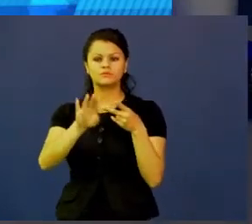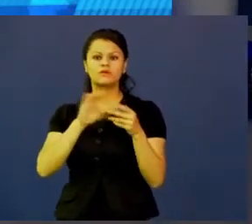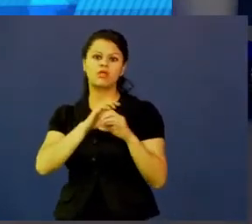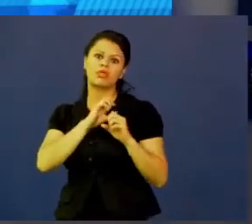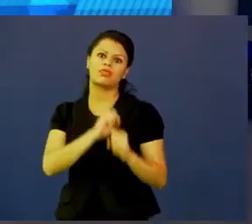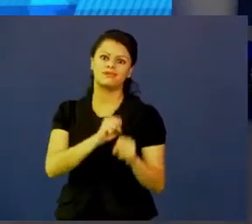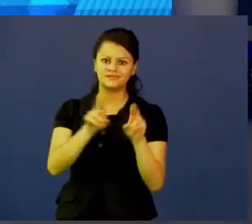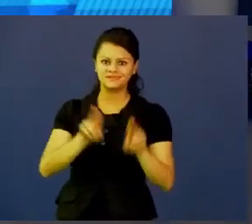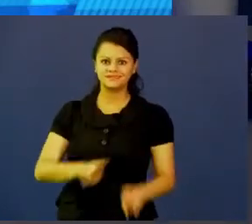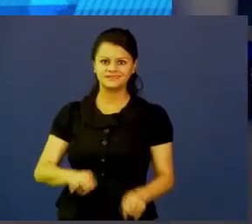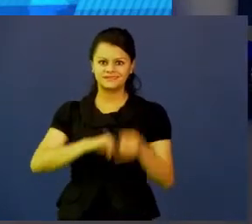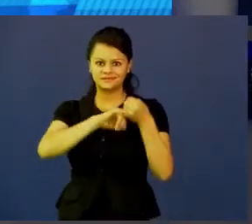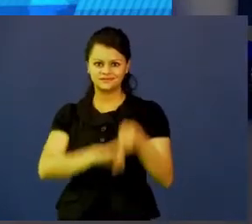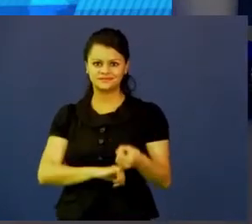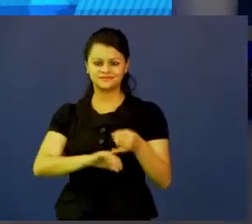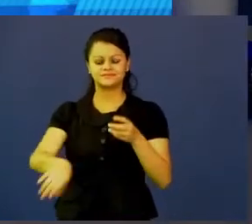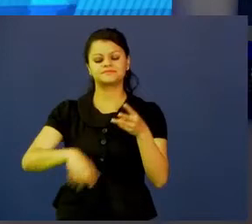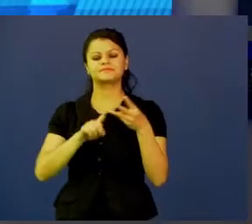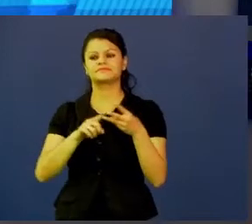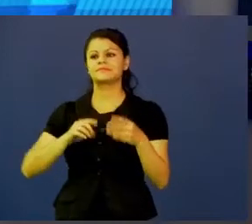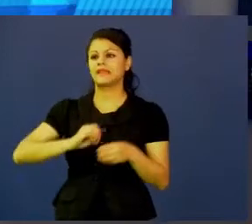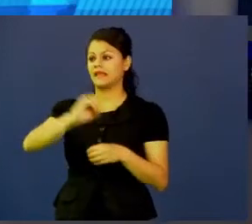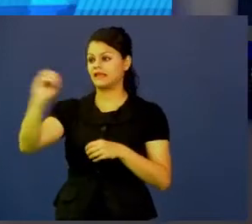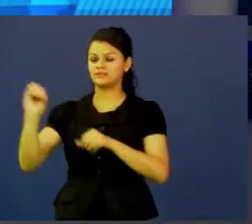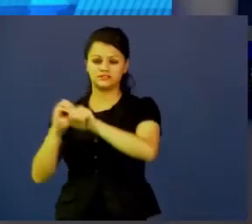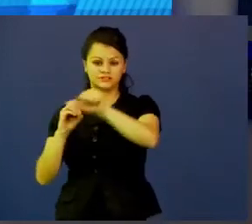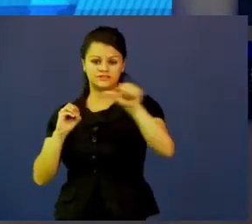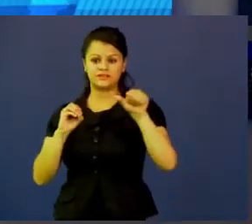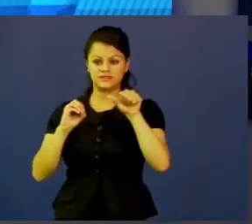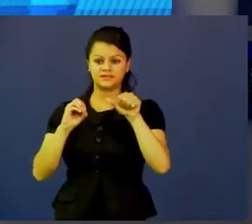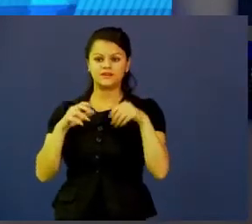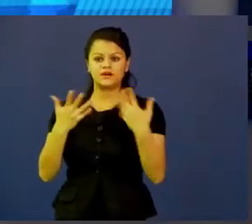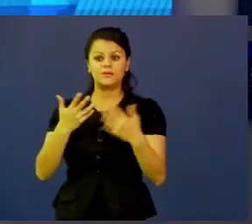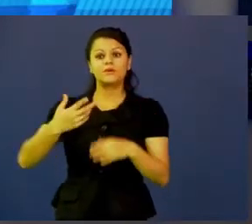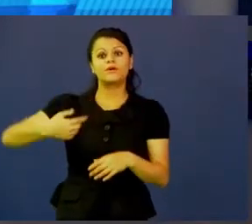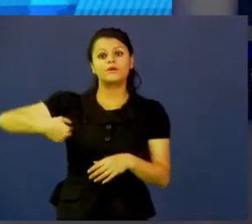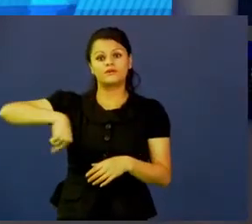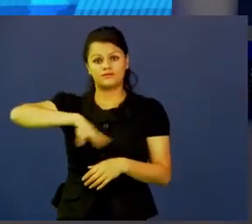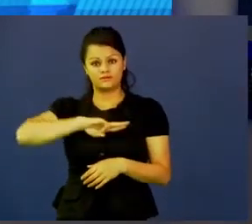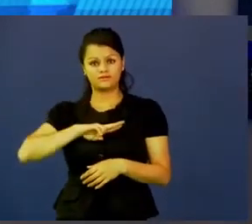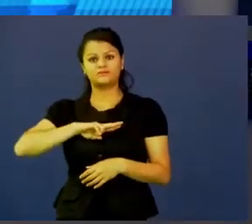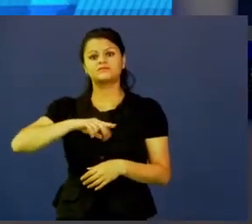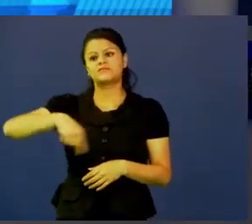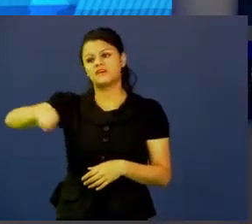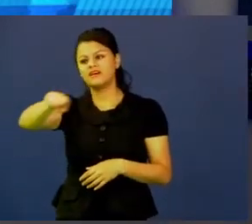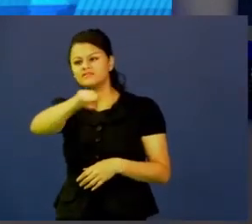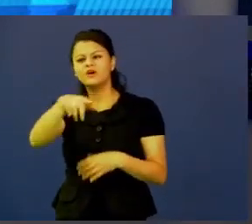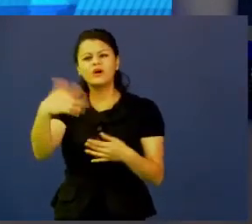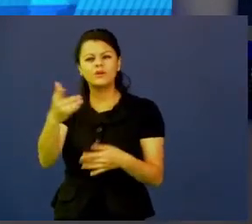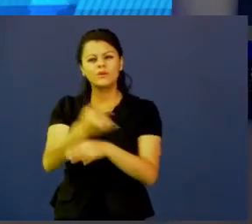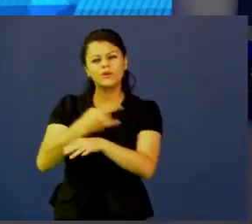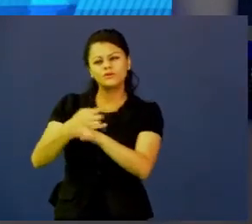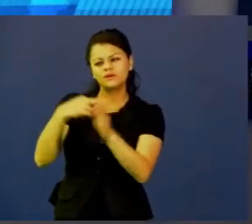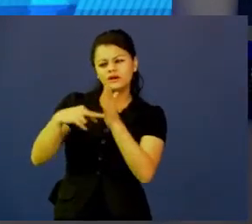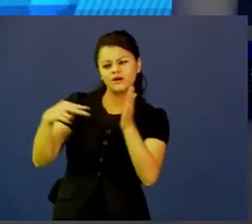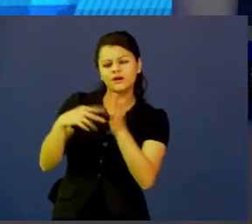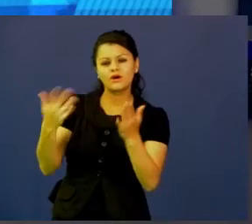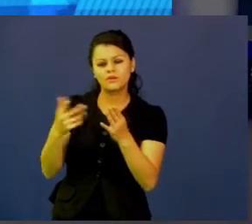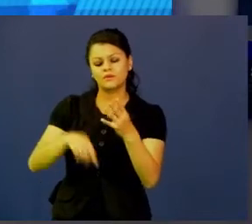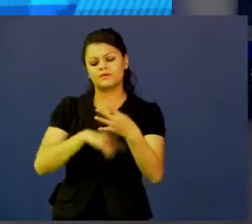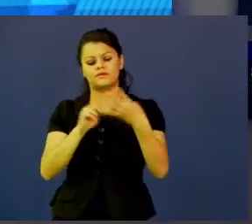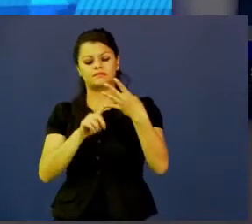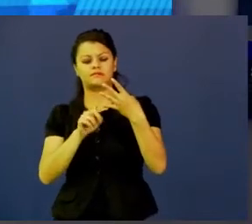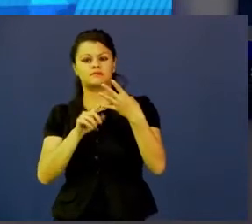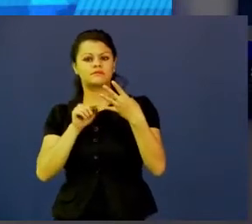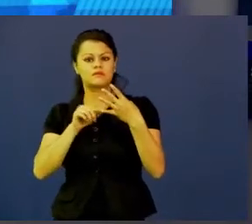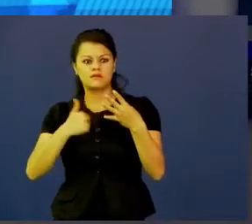y ellas, de la forma en que nosotras y ellos consumen o consumimos tecnología, y les voy a hablar del ciberacoso.